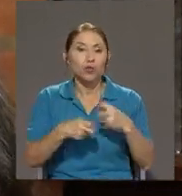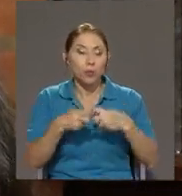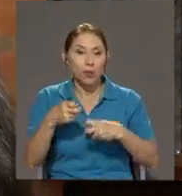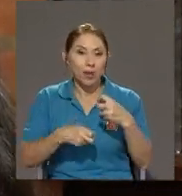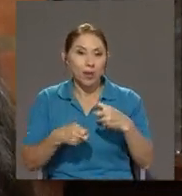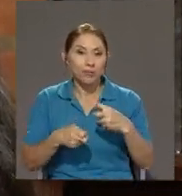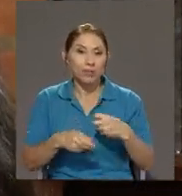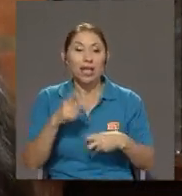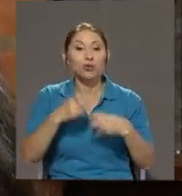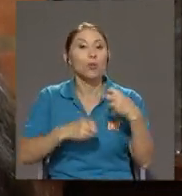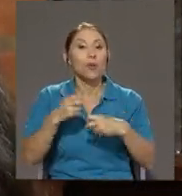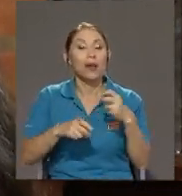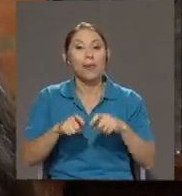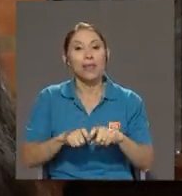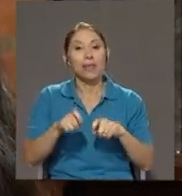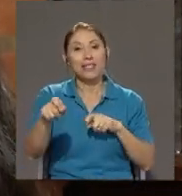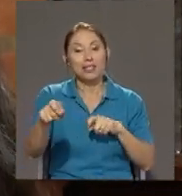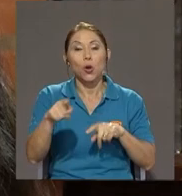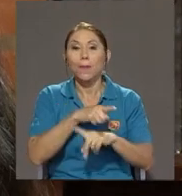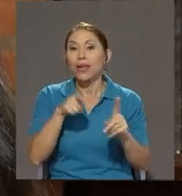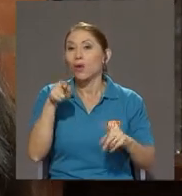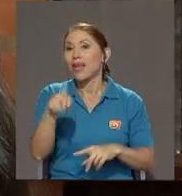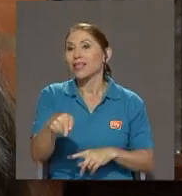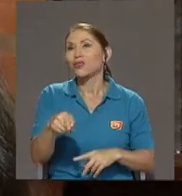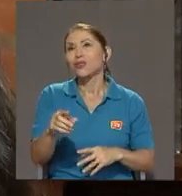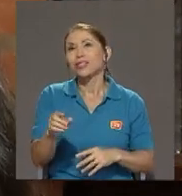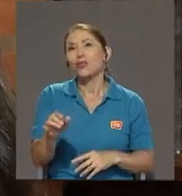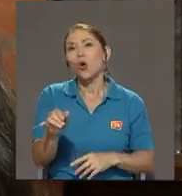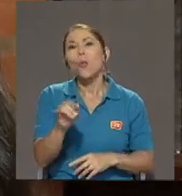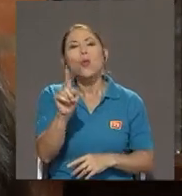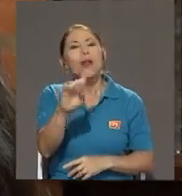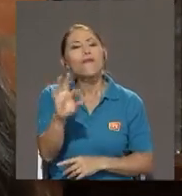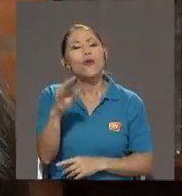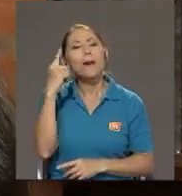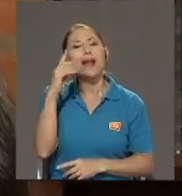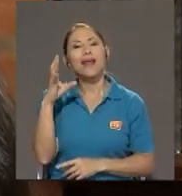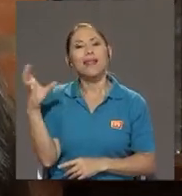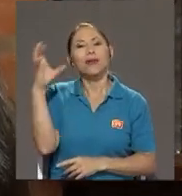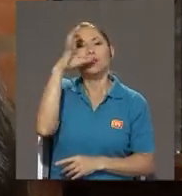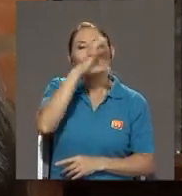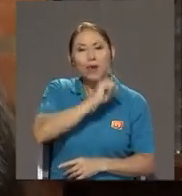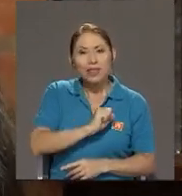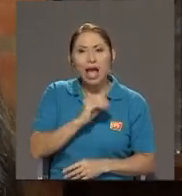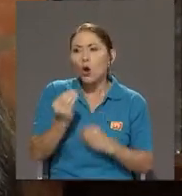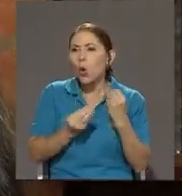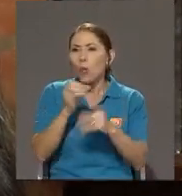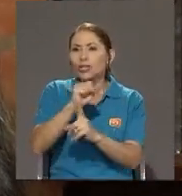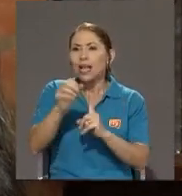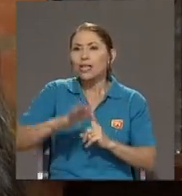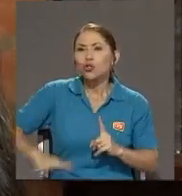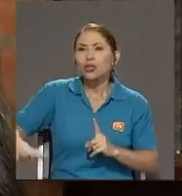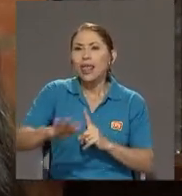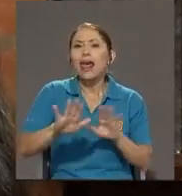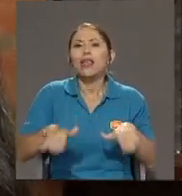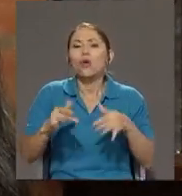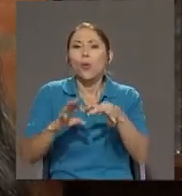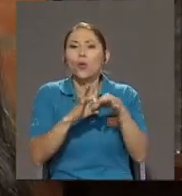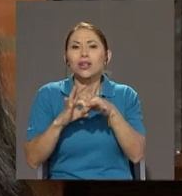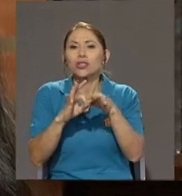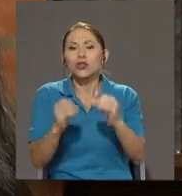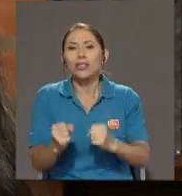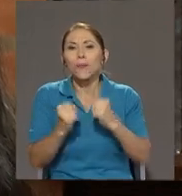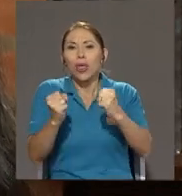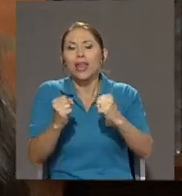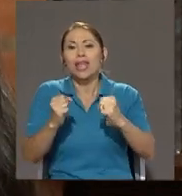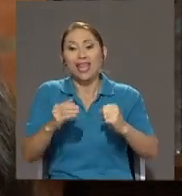¿verdad? Es un problema de medición, pero nos da es un pequeño espejo para hacer una medición sobre cómo está la sociedad y cómo están las relaciones de poder y cómo